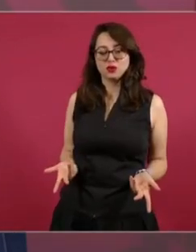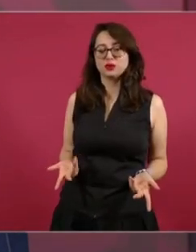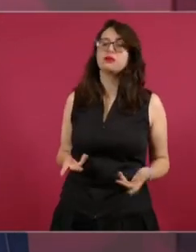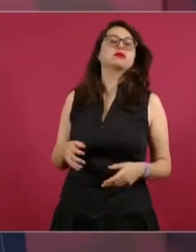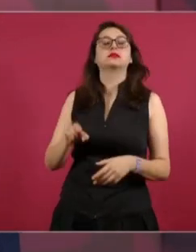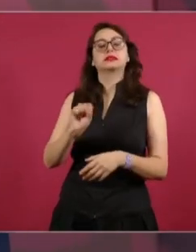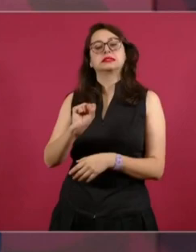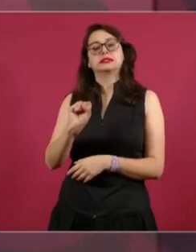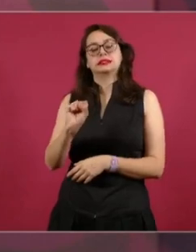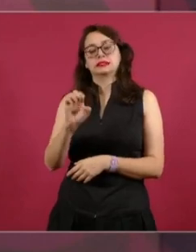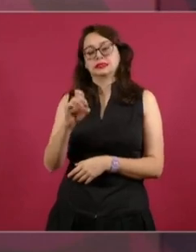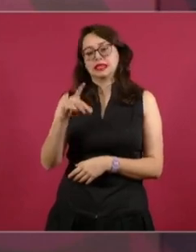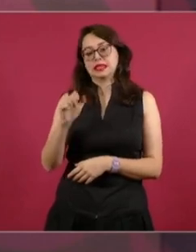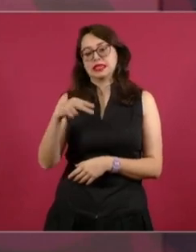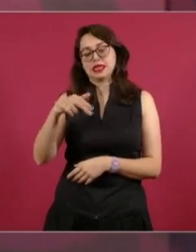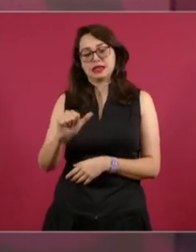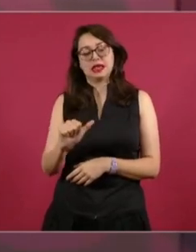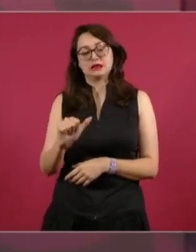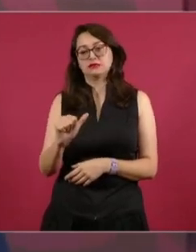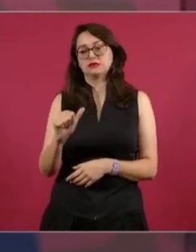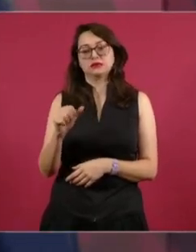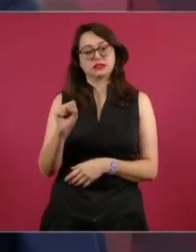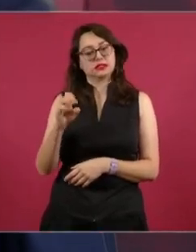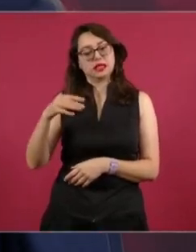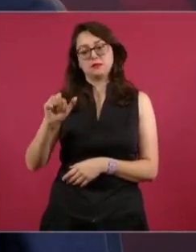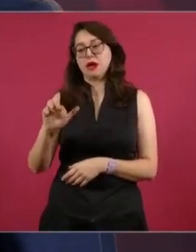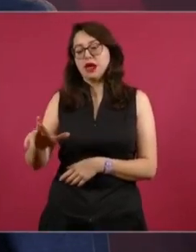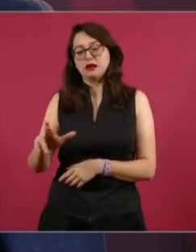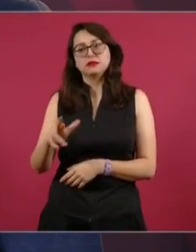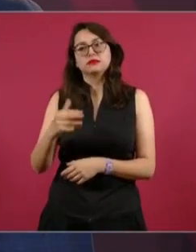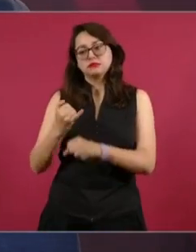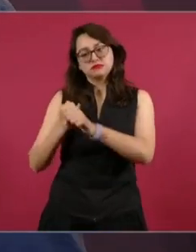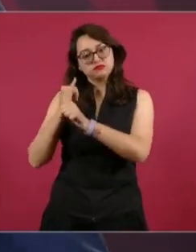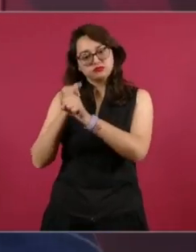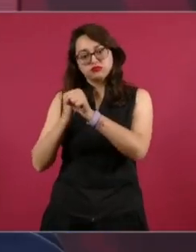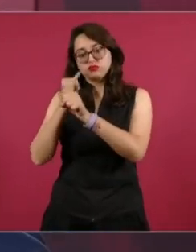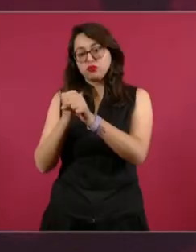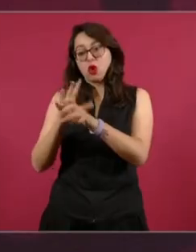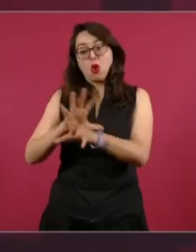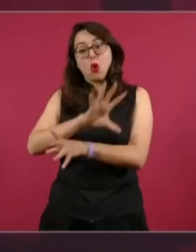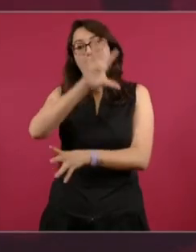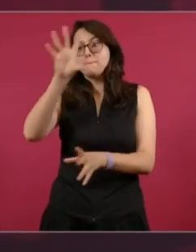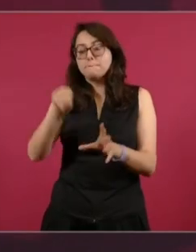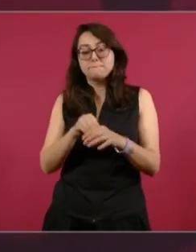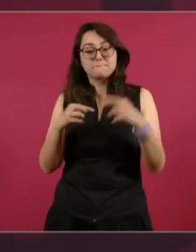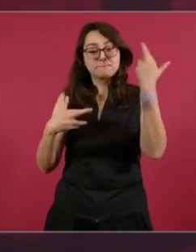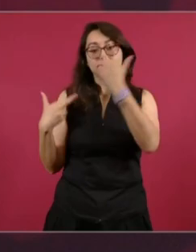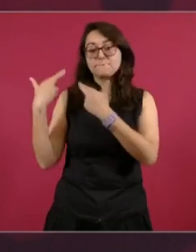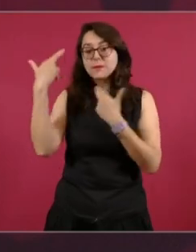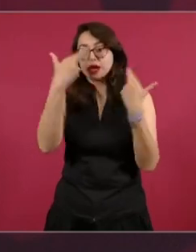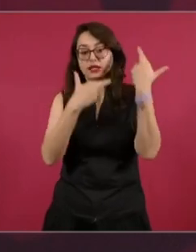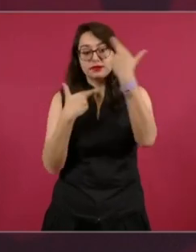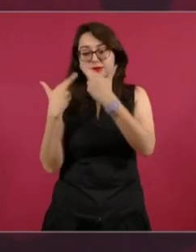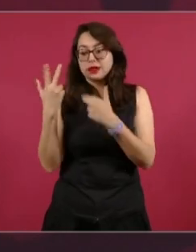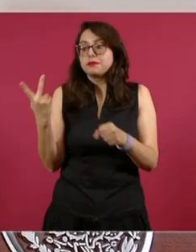Uh-huh. Se está revisando todo, porque incluso